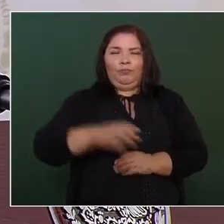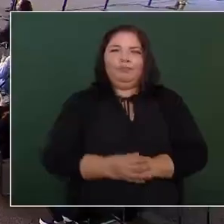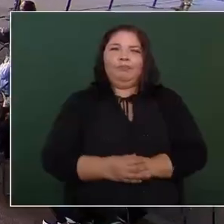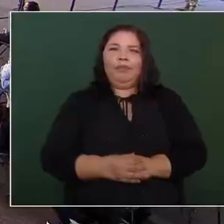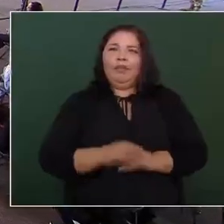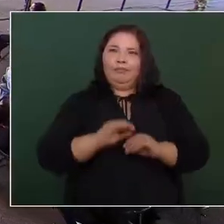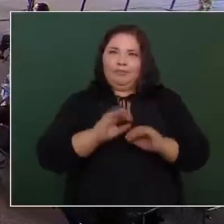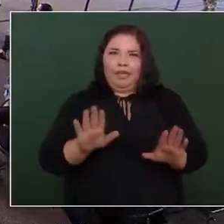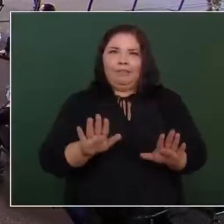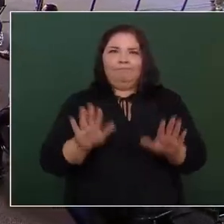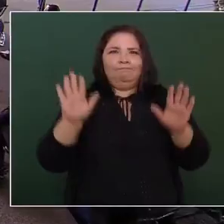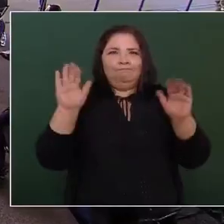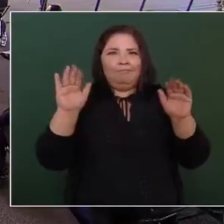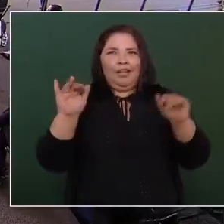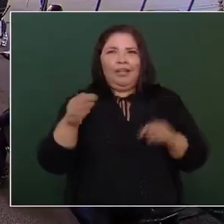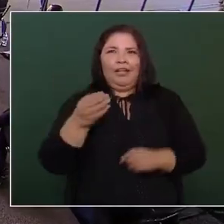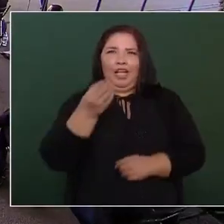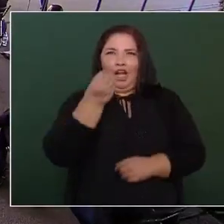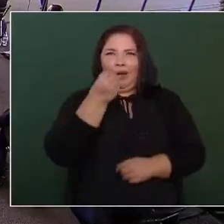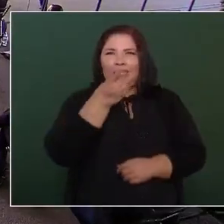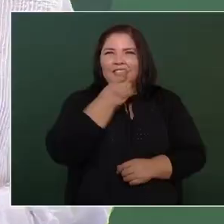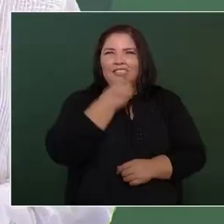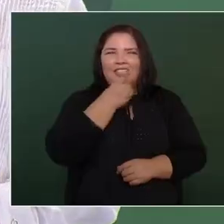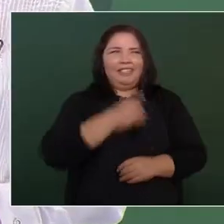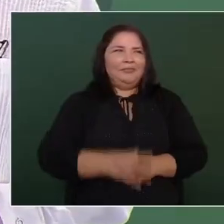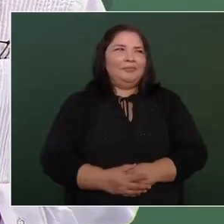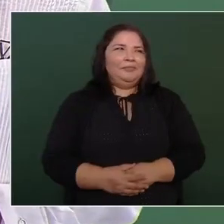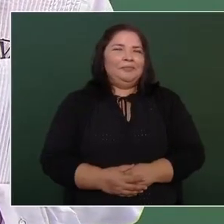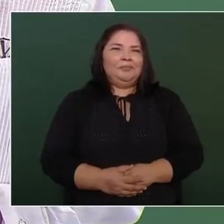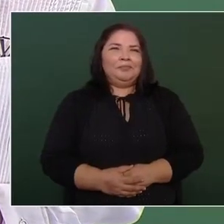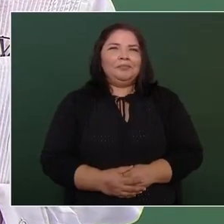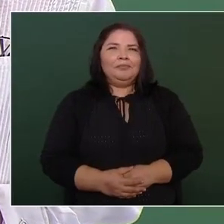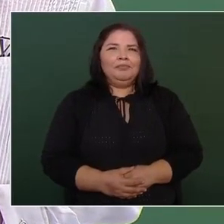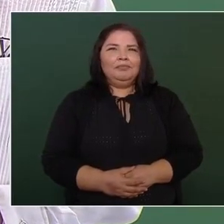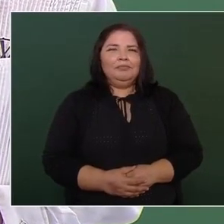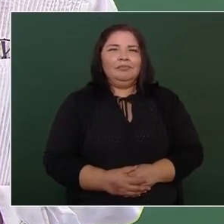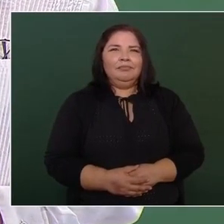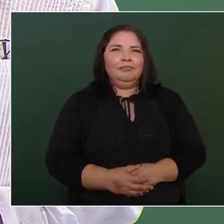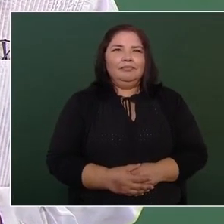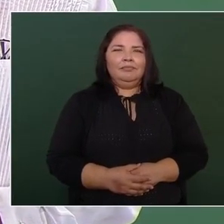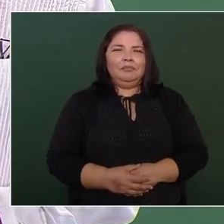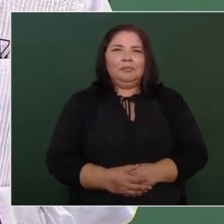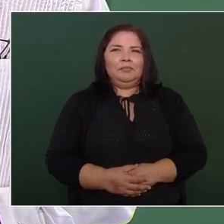Ya nos vamos a desayunar. Sí.